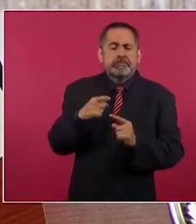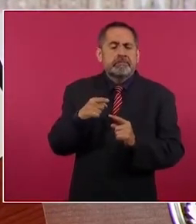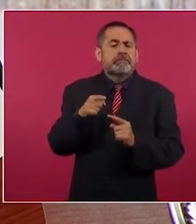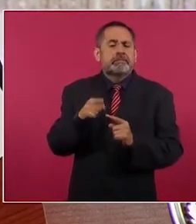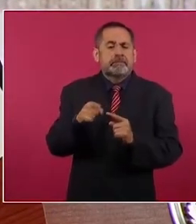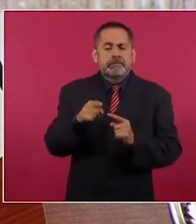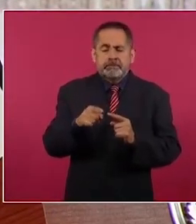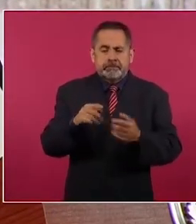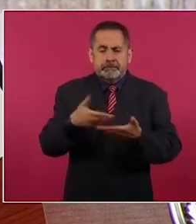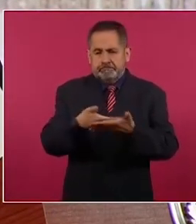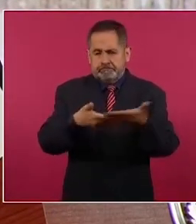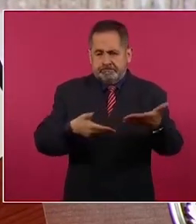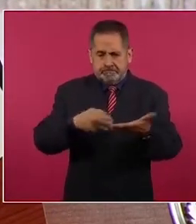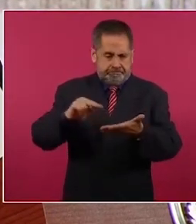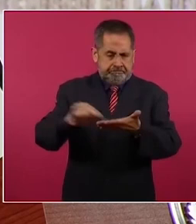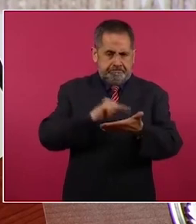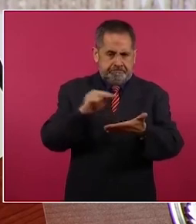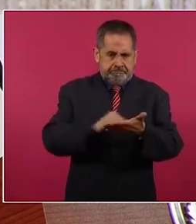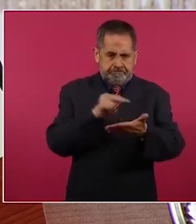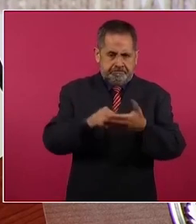suscribir un documento.